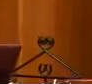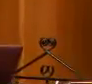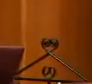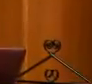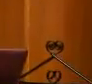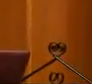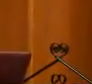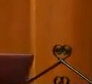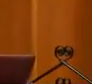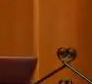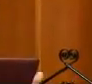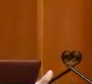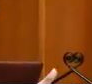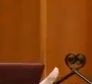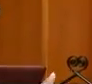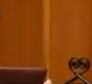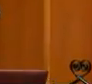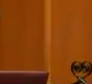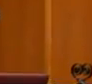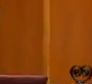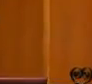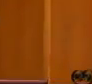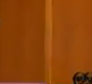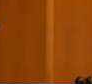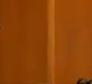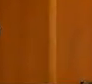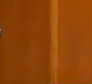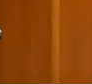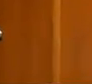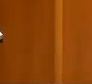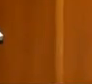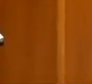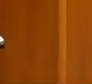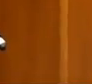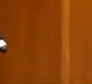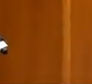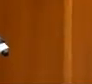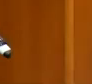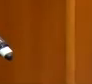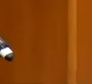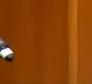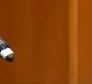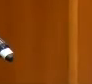él. Amado, amado mío,